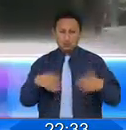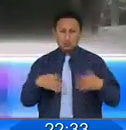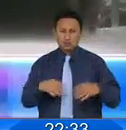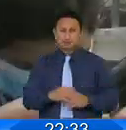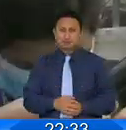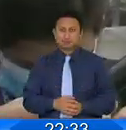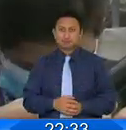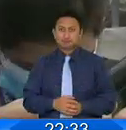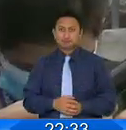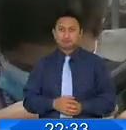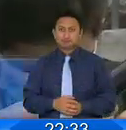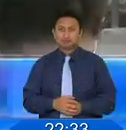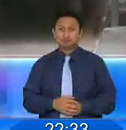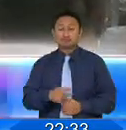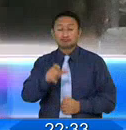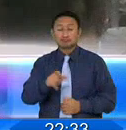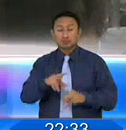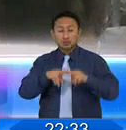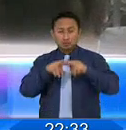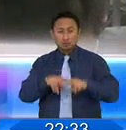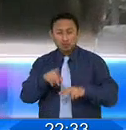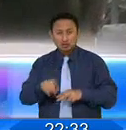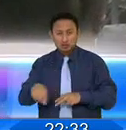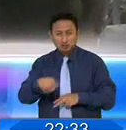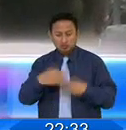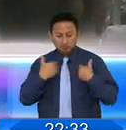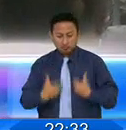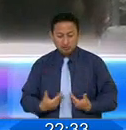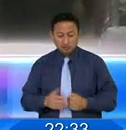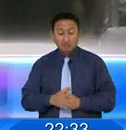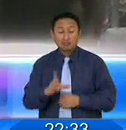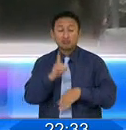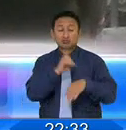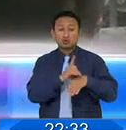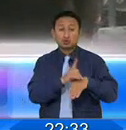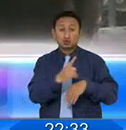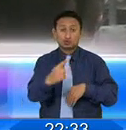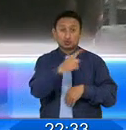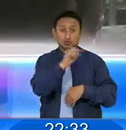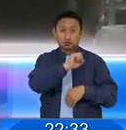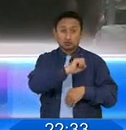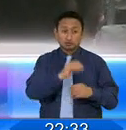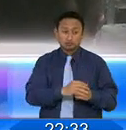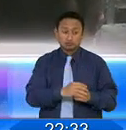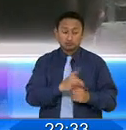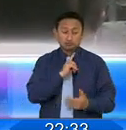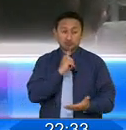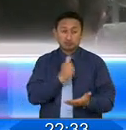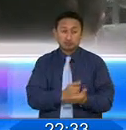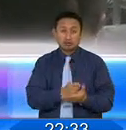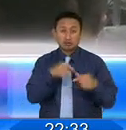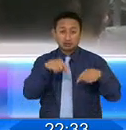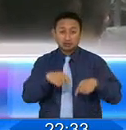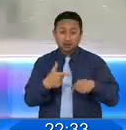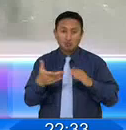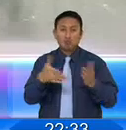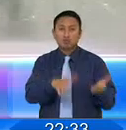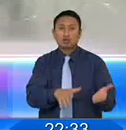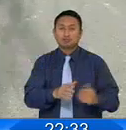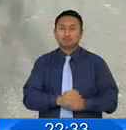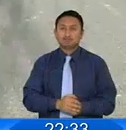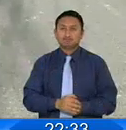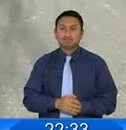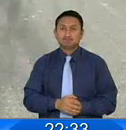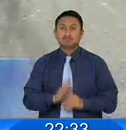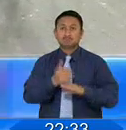Al momento de que le verifican el estado, uno de los galenos de esta casa de salud confirma que acababa de fallecer. Las